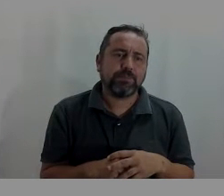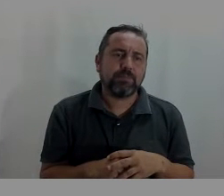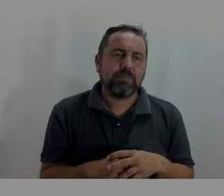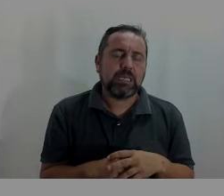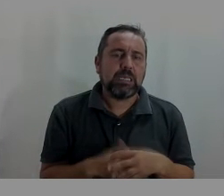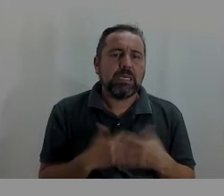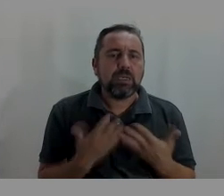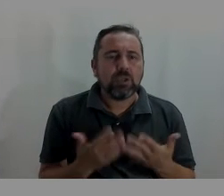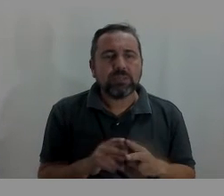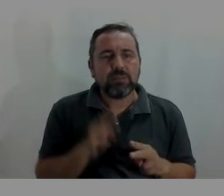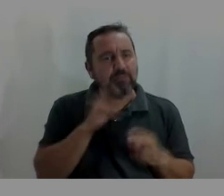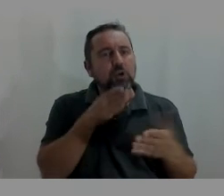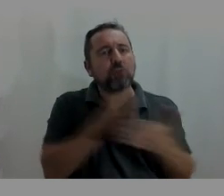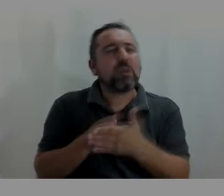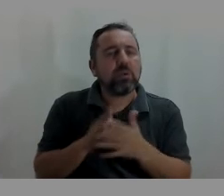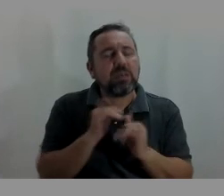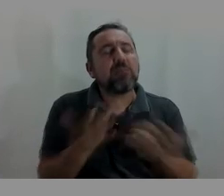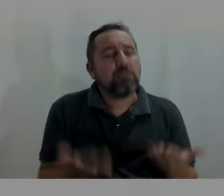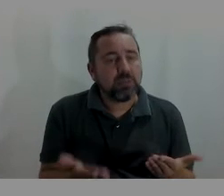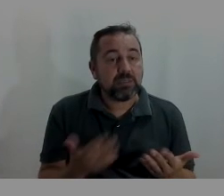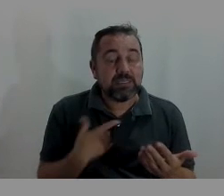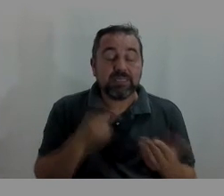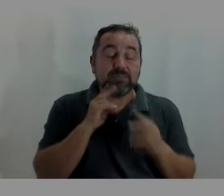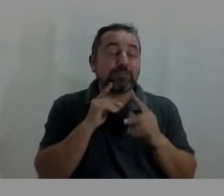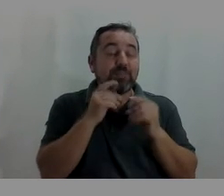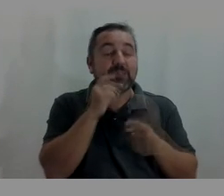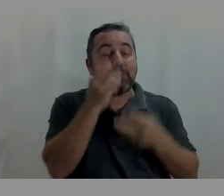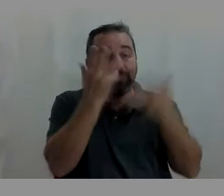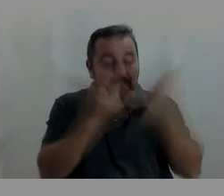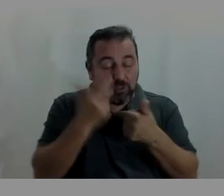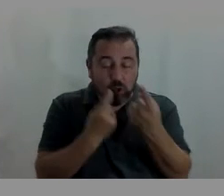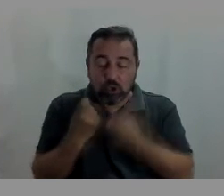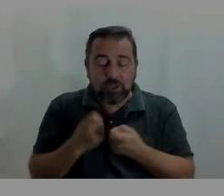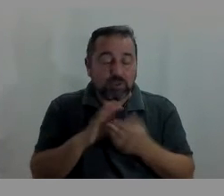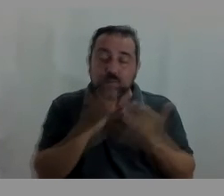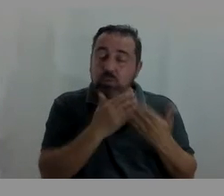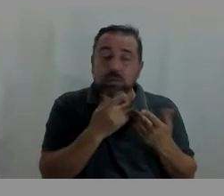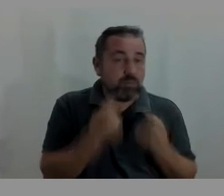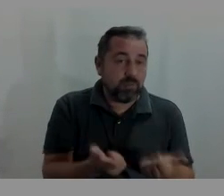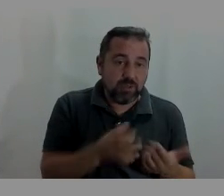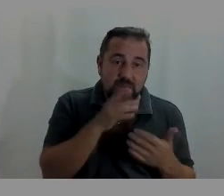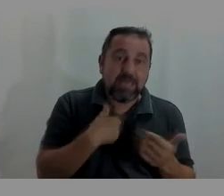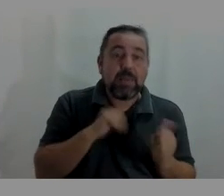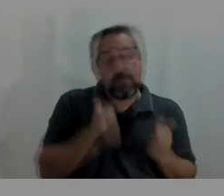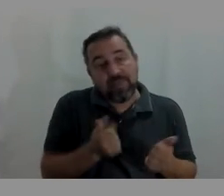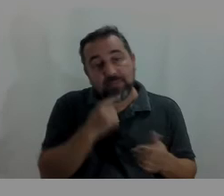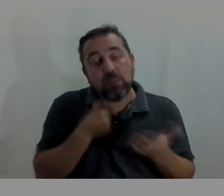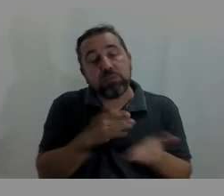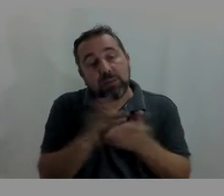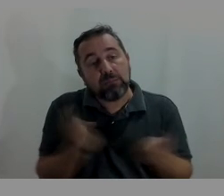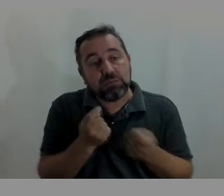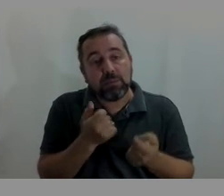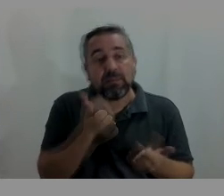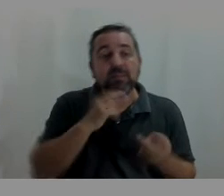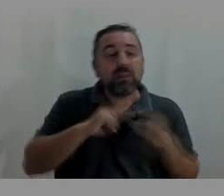¿Cuáles son los obstáculos que nos encontramos? Pues que hay pocos estudios epidemiológicos, apenas ahora últimamente con el NGS se empiezan a publicar más, y la mayoría de las